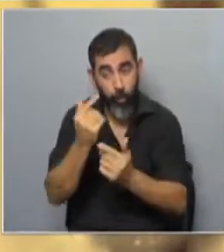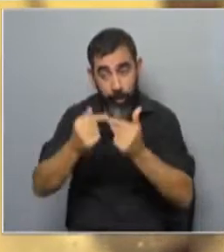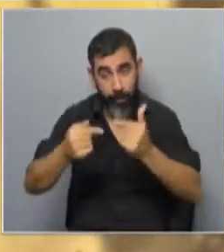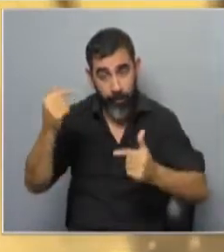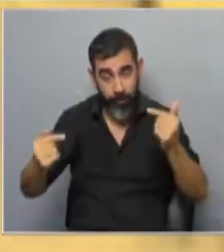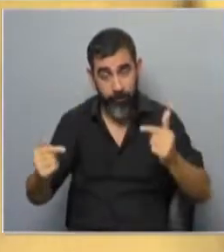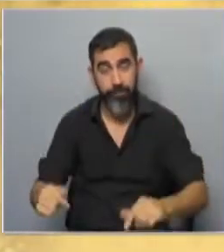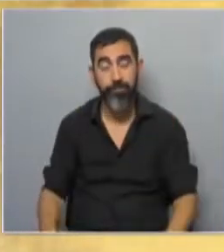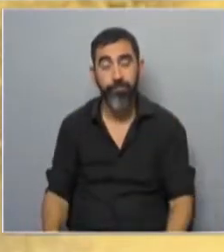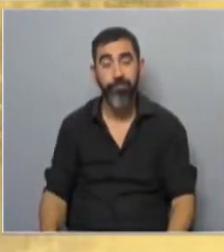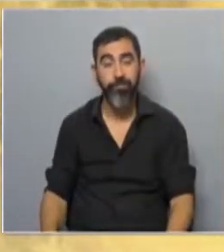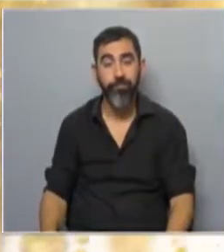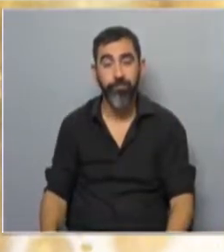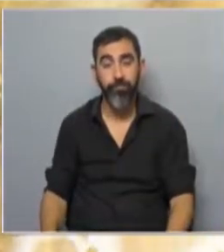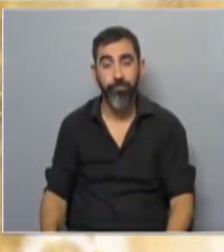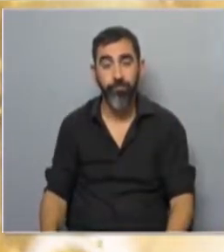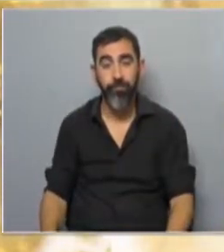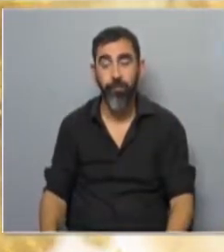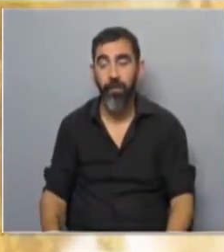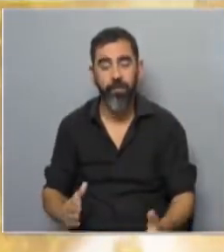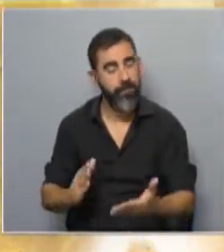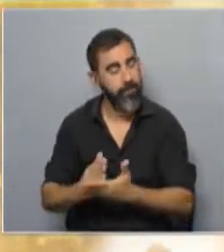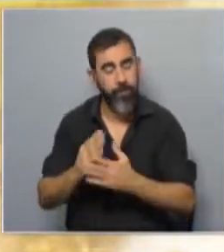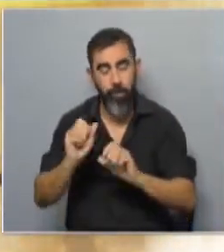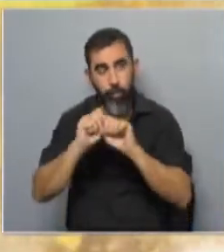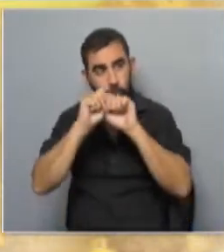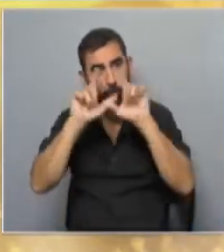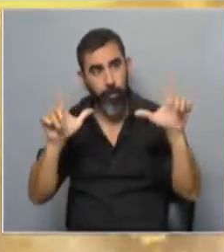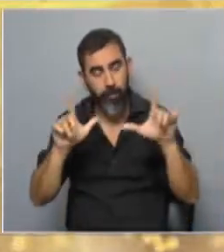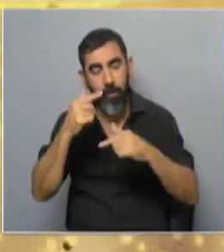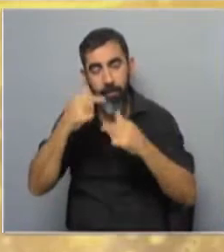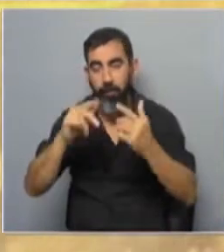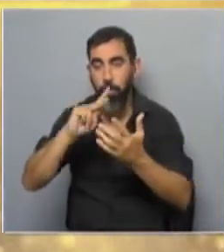centros educativos y bueno, me contestó que todo el tiempo se sorprenden